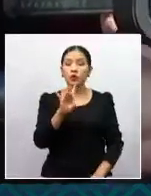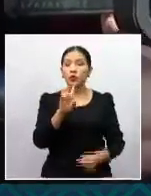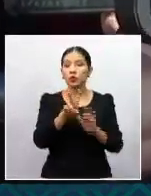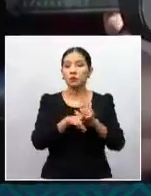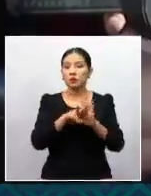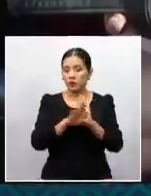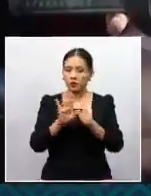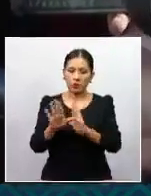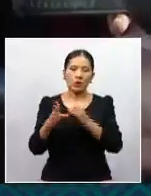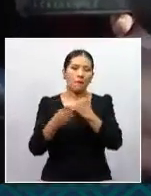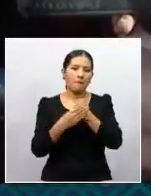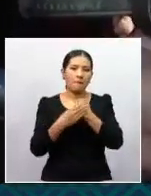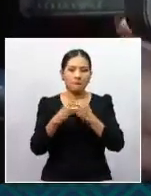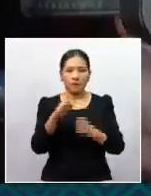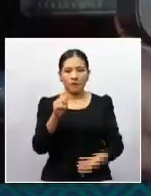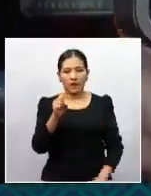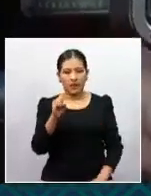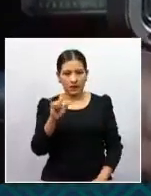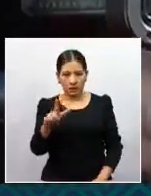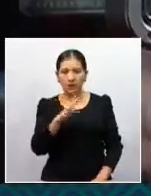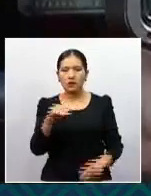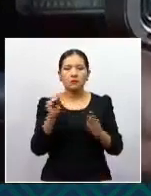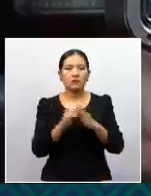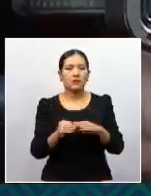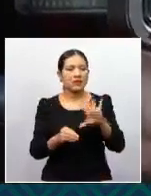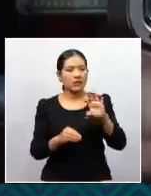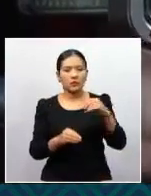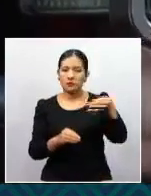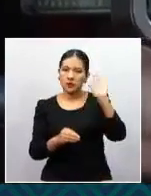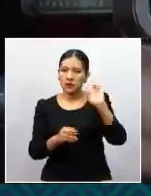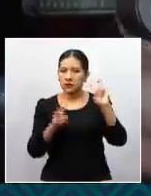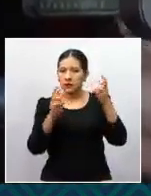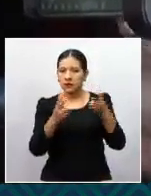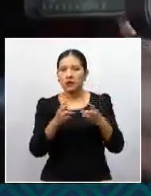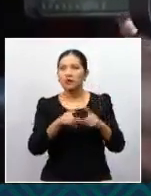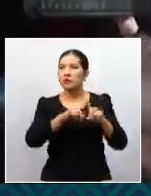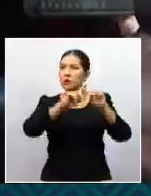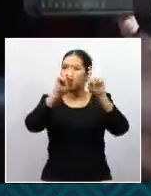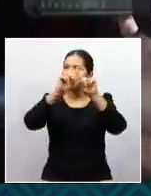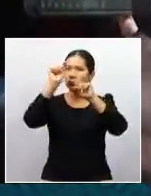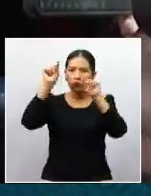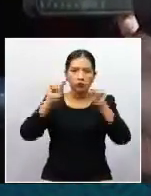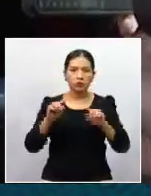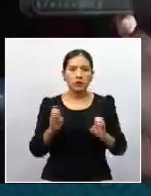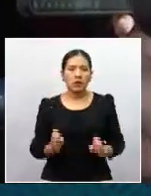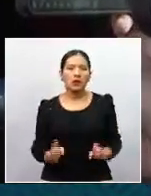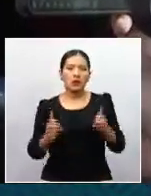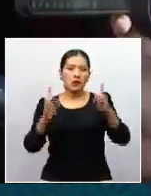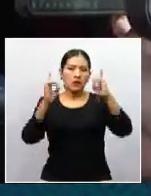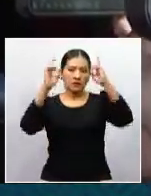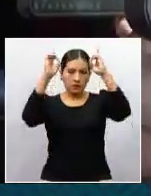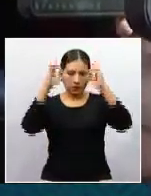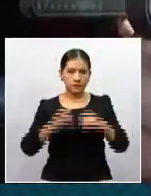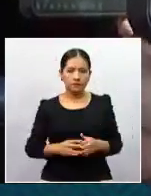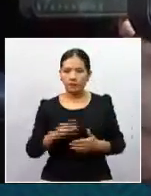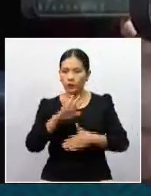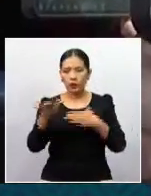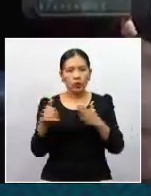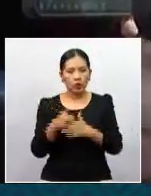Fácil y más de 50 cámaras dependientes de las instalaciones de estas edificaciones. Todas y cada una de ellas están